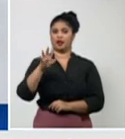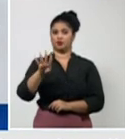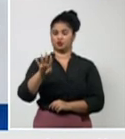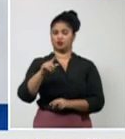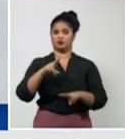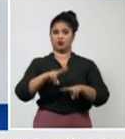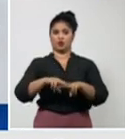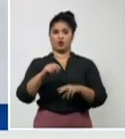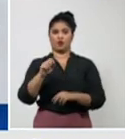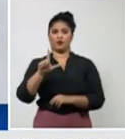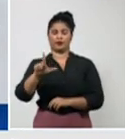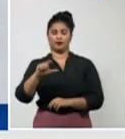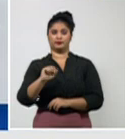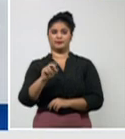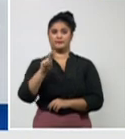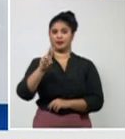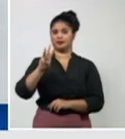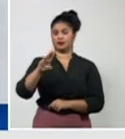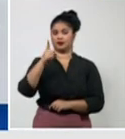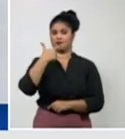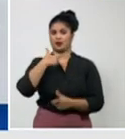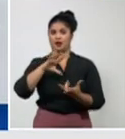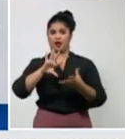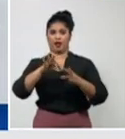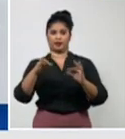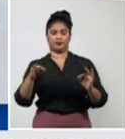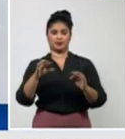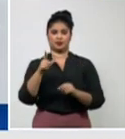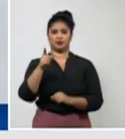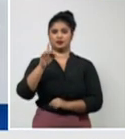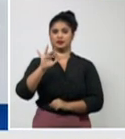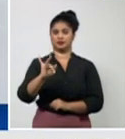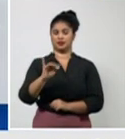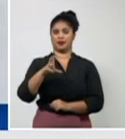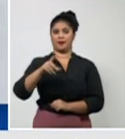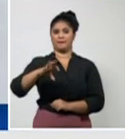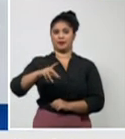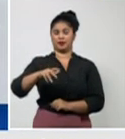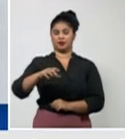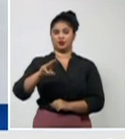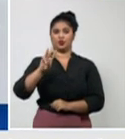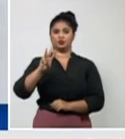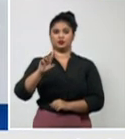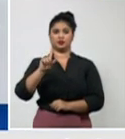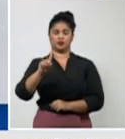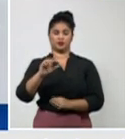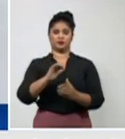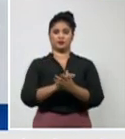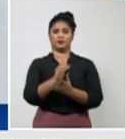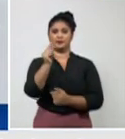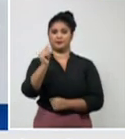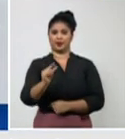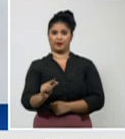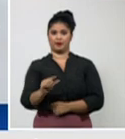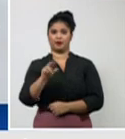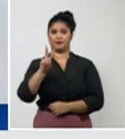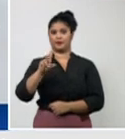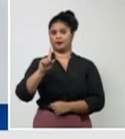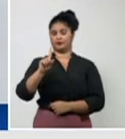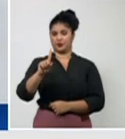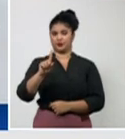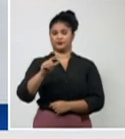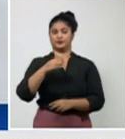23, Artemisa 17, Pinar del Río 31, Mayabeque 21,